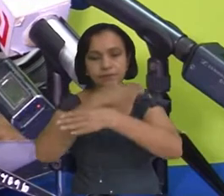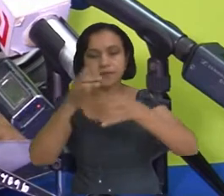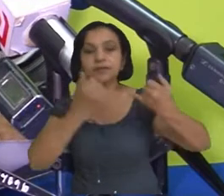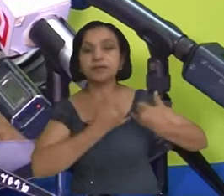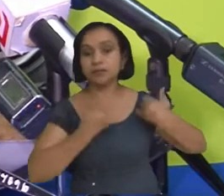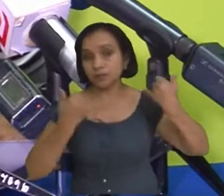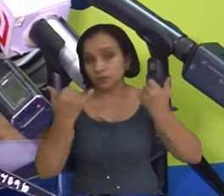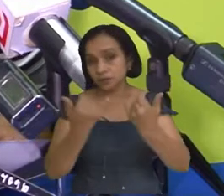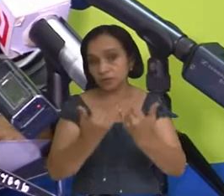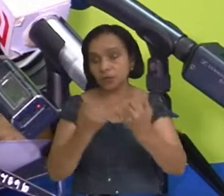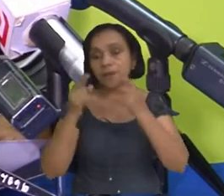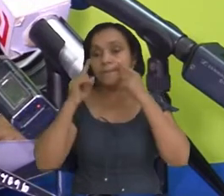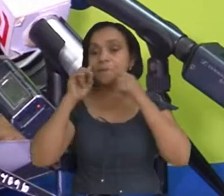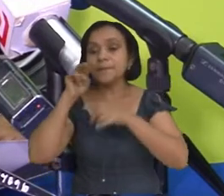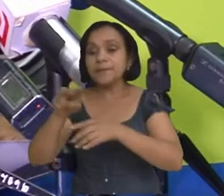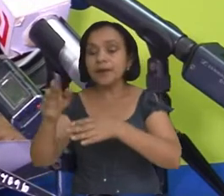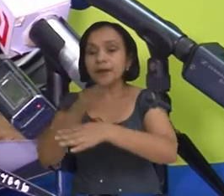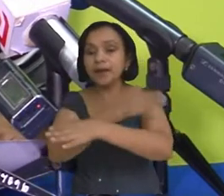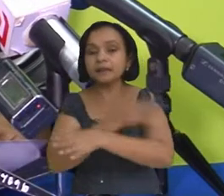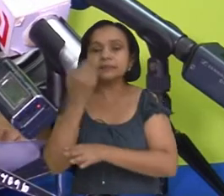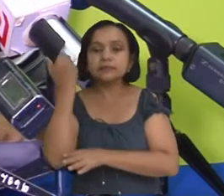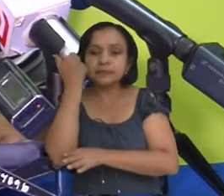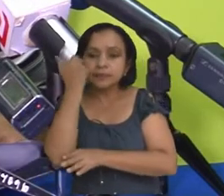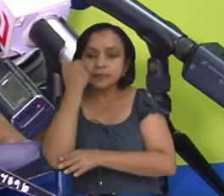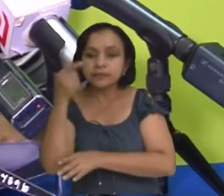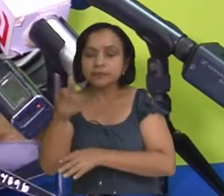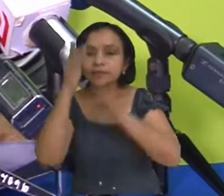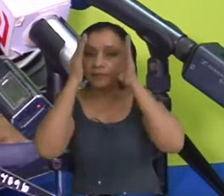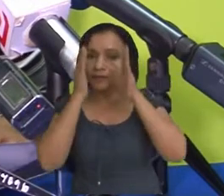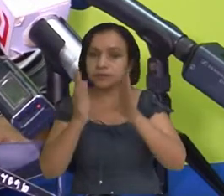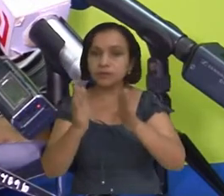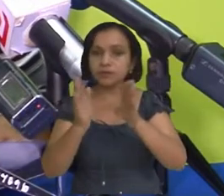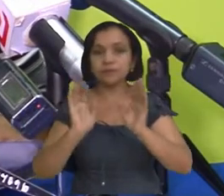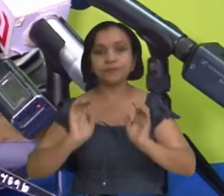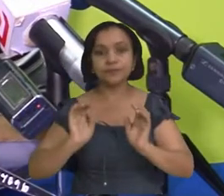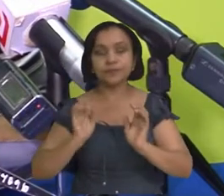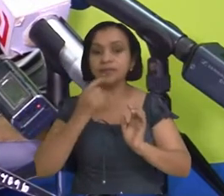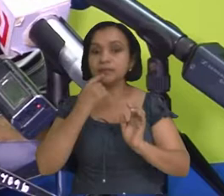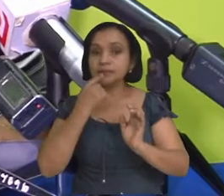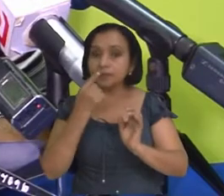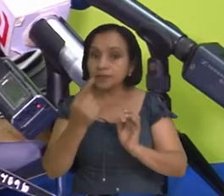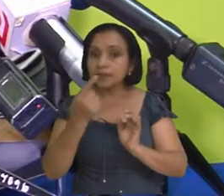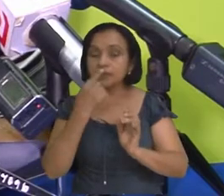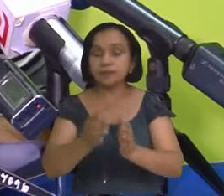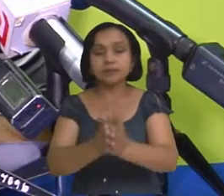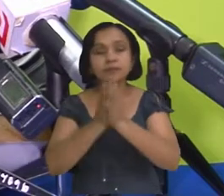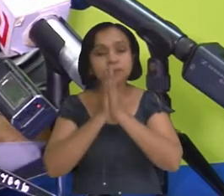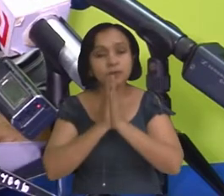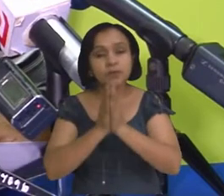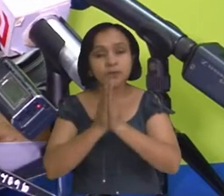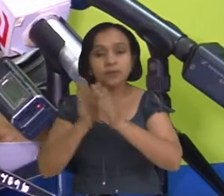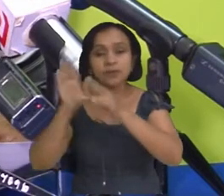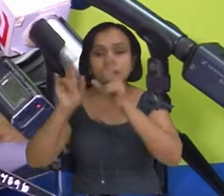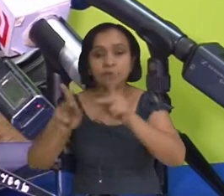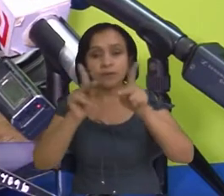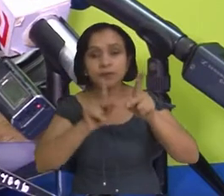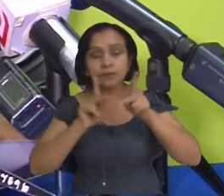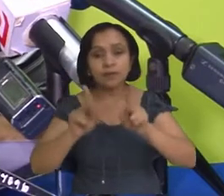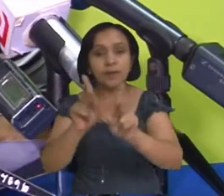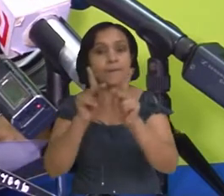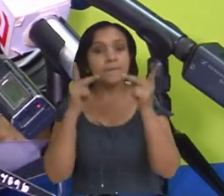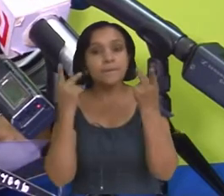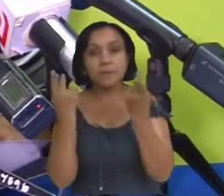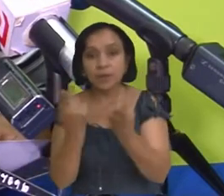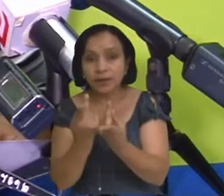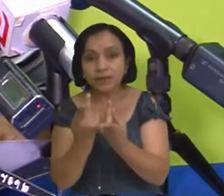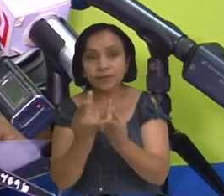instituciones para la detección temprana y la atención adecuada. Se insiste en las medidas preventivas que nuestra población debe aplicar